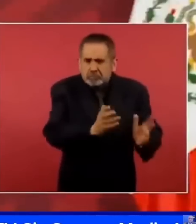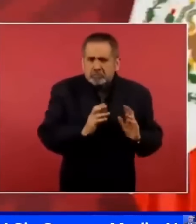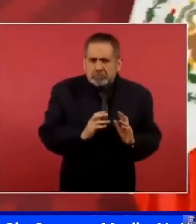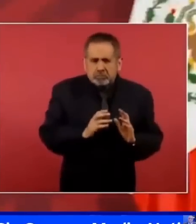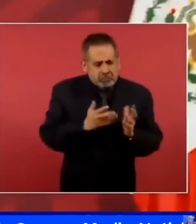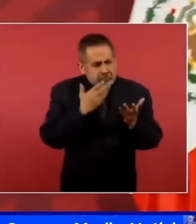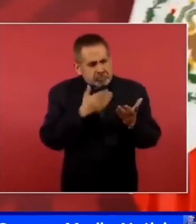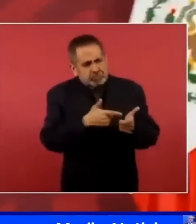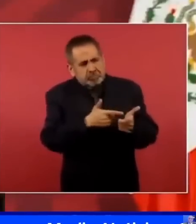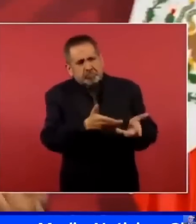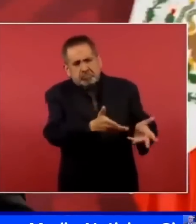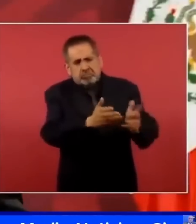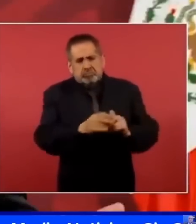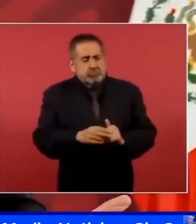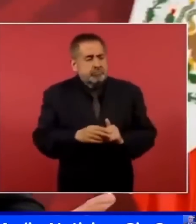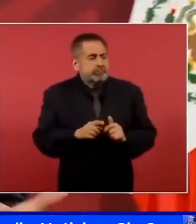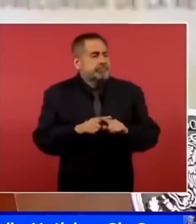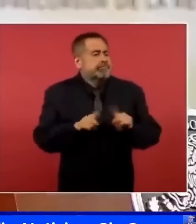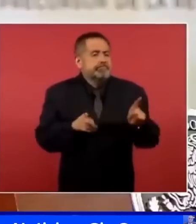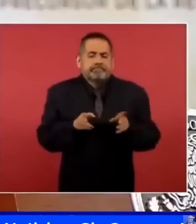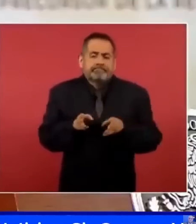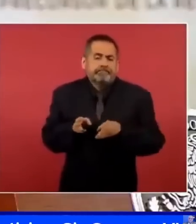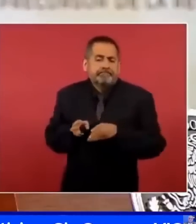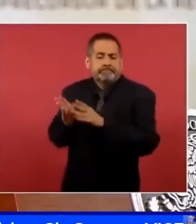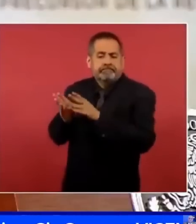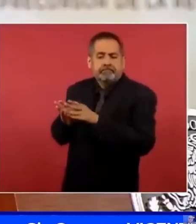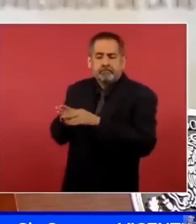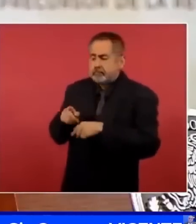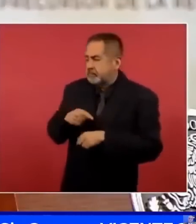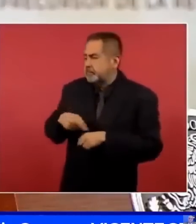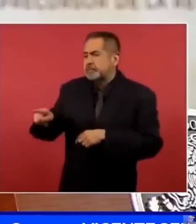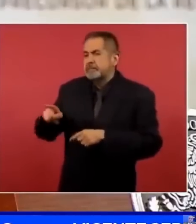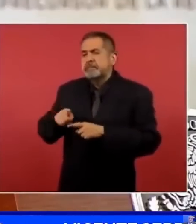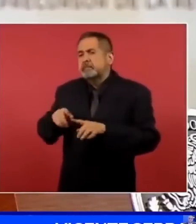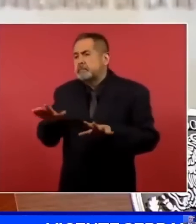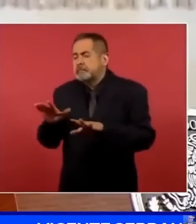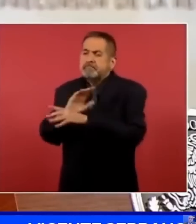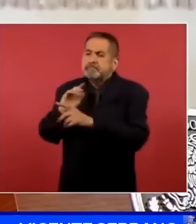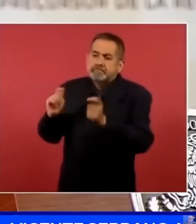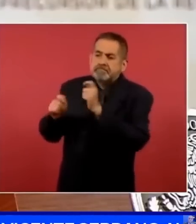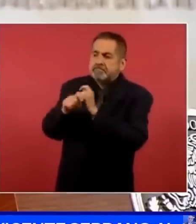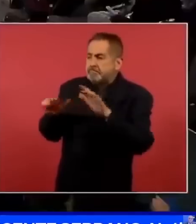y es lo que están haciendo. Nosotros estamos buscando una transformación,